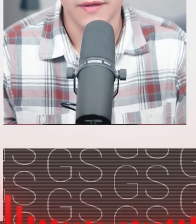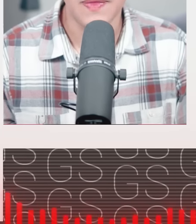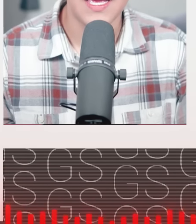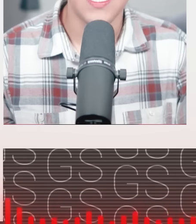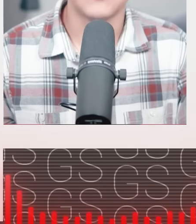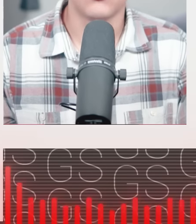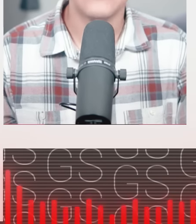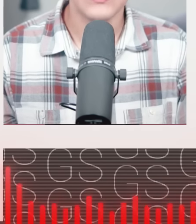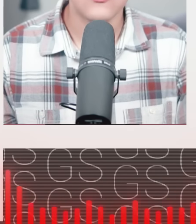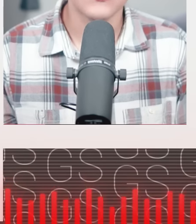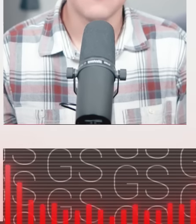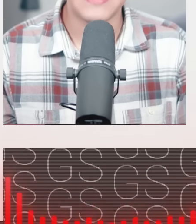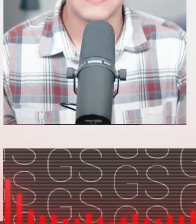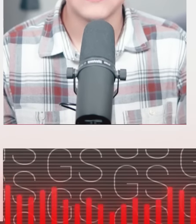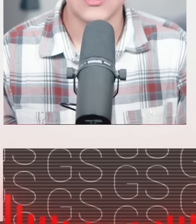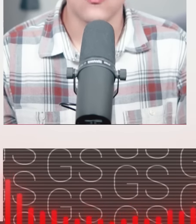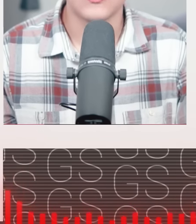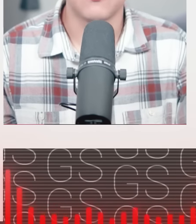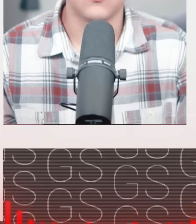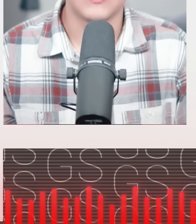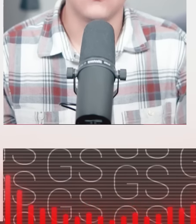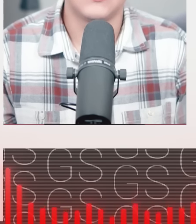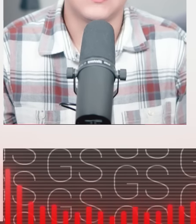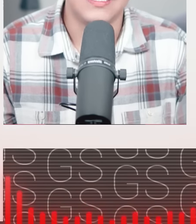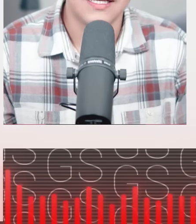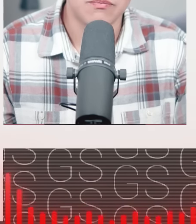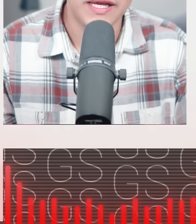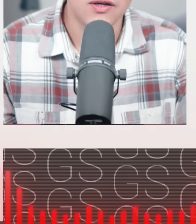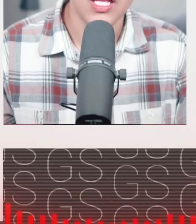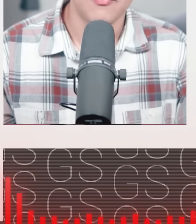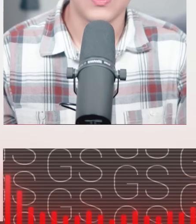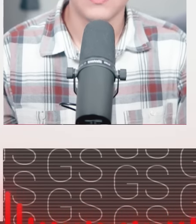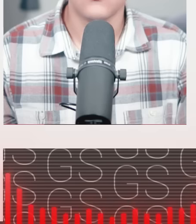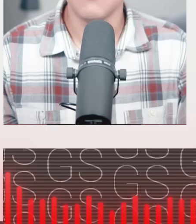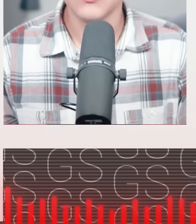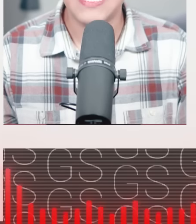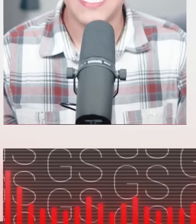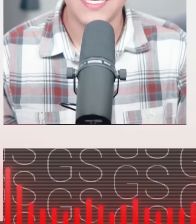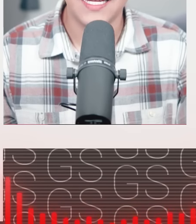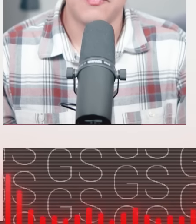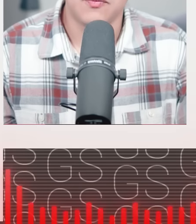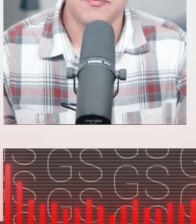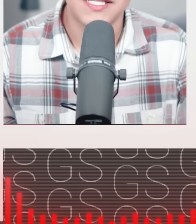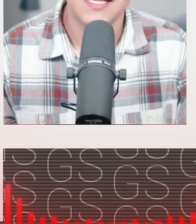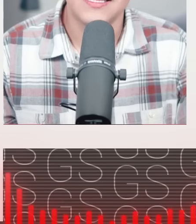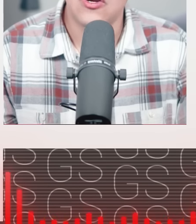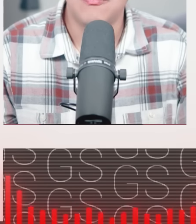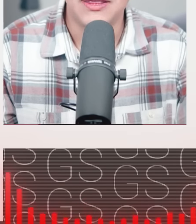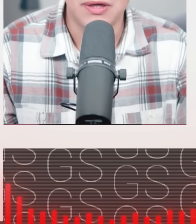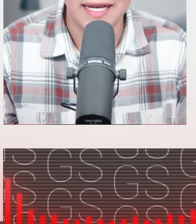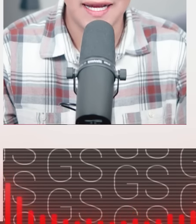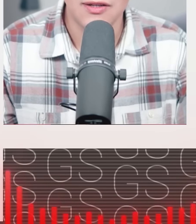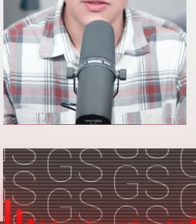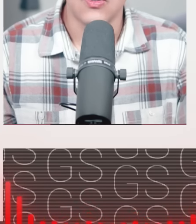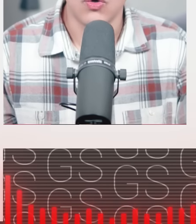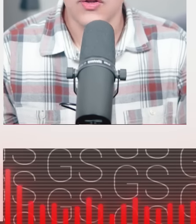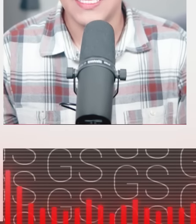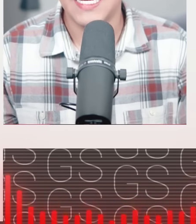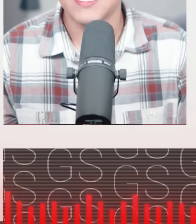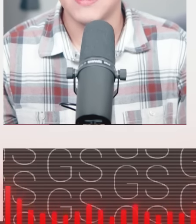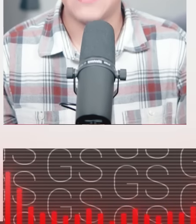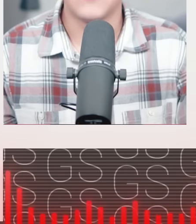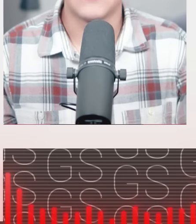responde asegurando que no se va a enganchar con las provocaciones de Salinas Pliego, porque recordemos que el día de ayer el propio presidente lo mandó al carajo